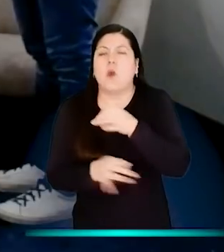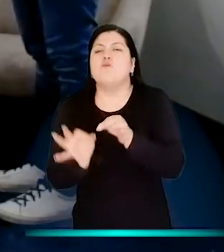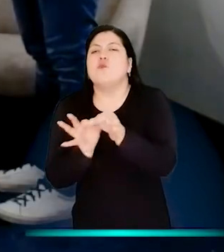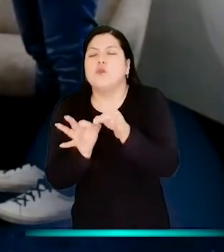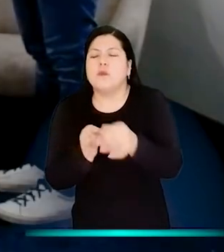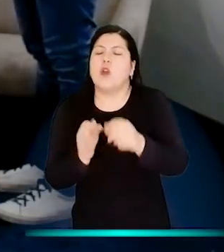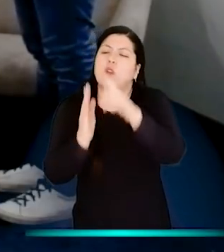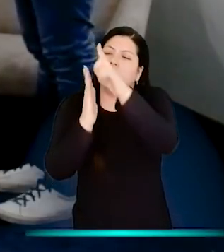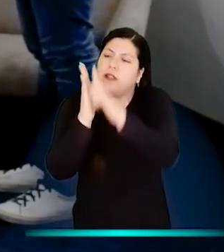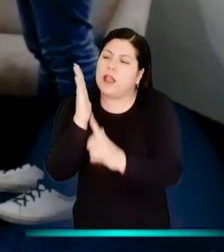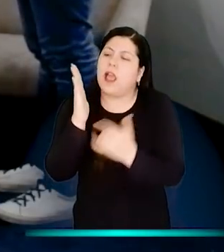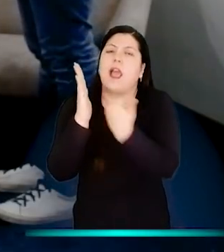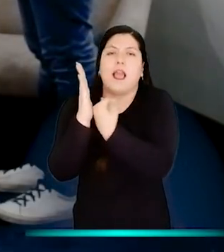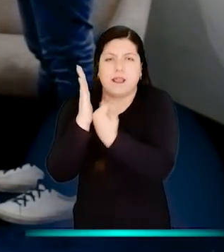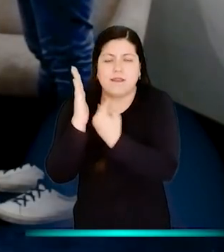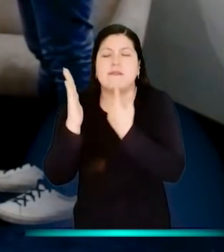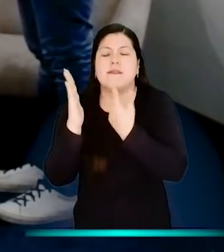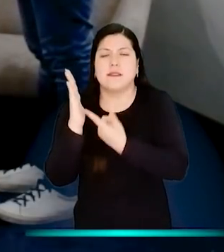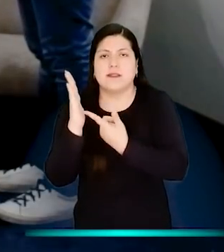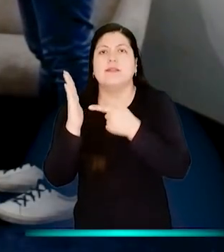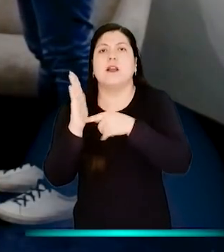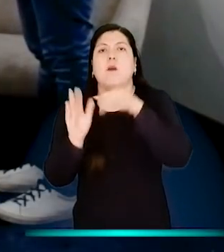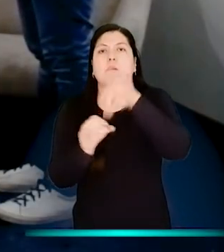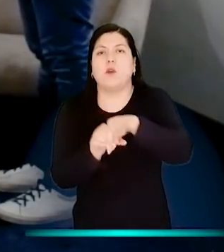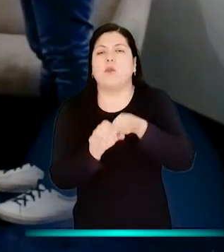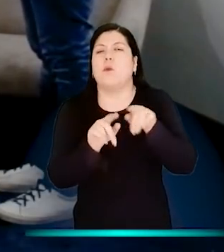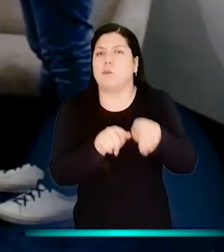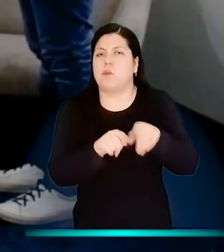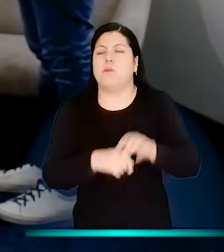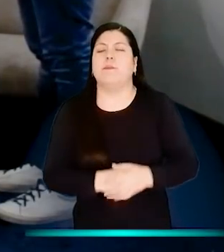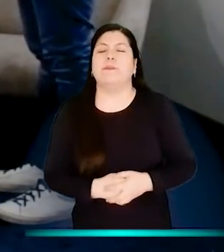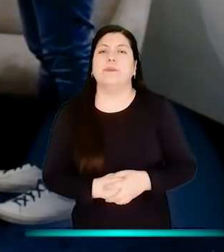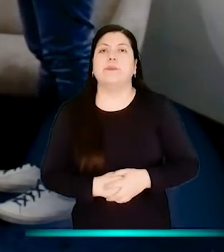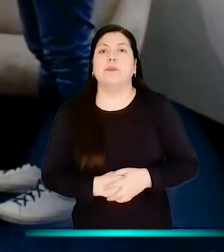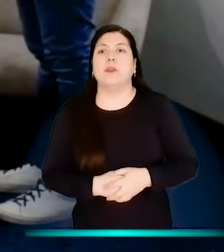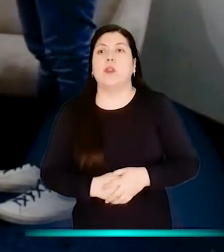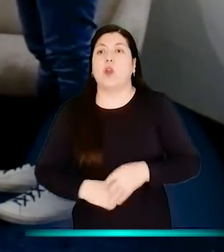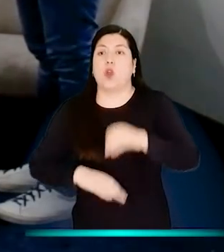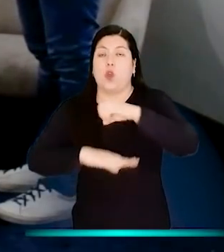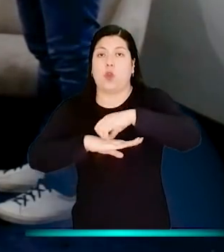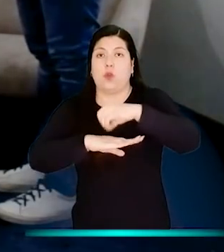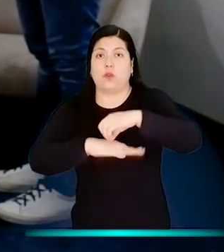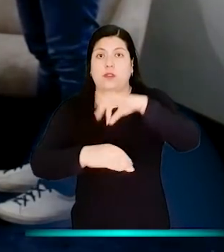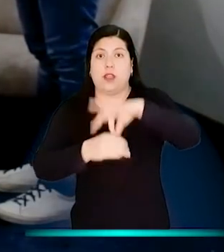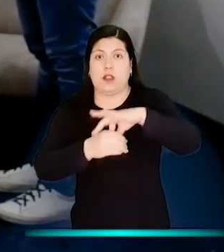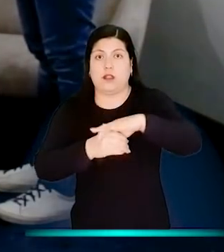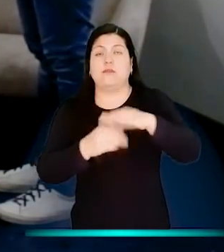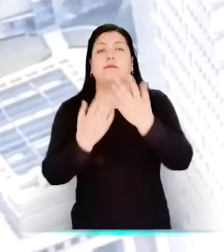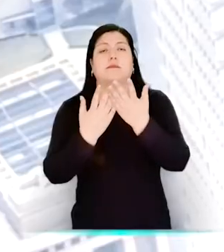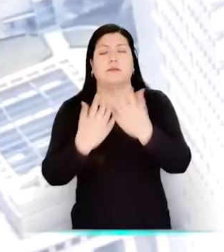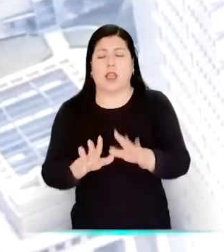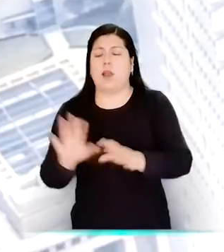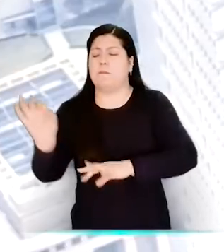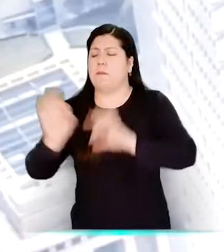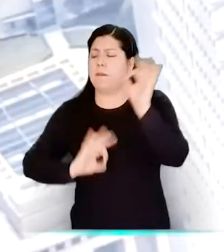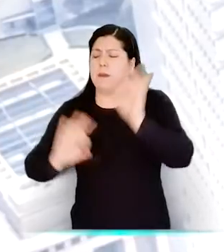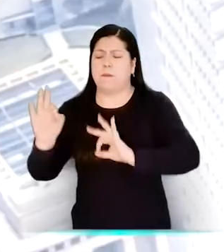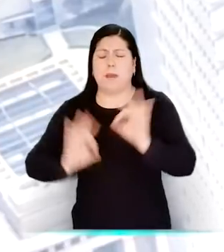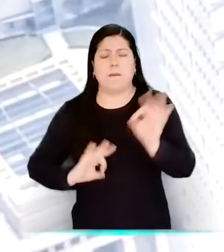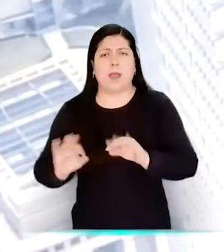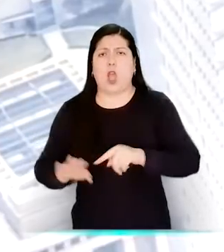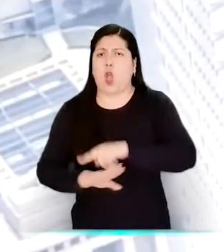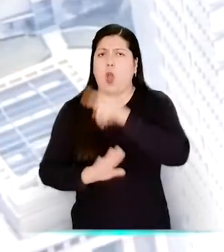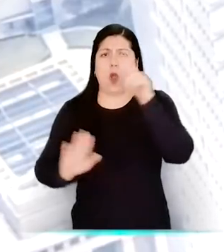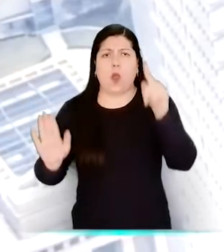Dice cada uno de los municipios que pueden ejercer el voto para estas circunscripciones. Es decir, que la organización electoral ya dispuso de toda